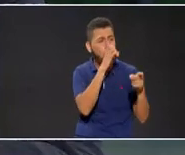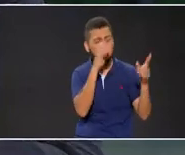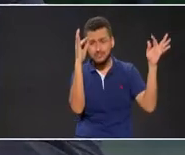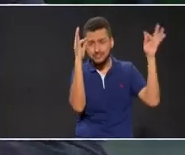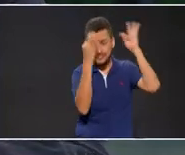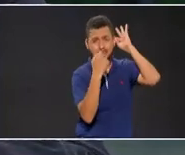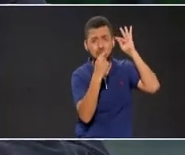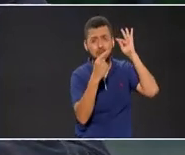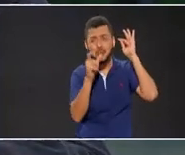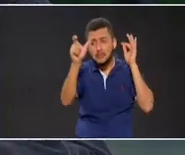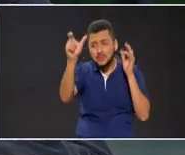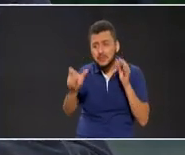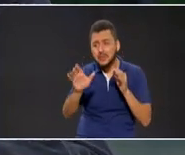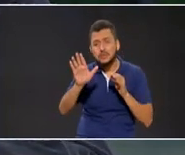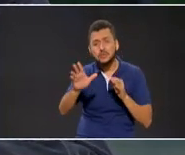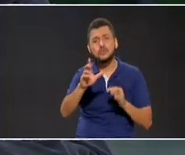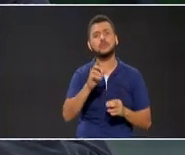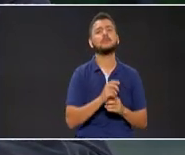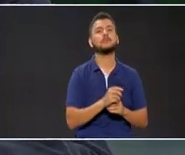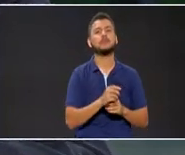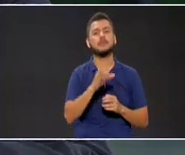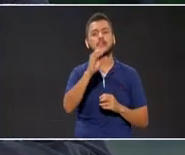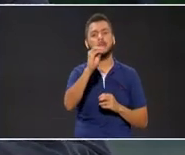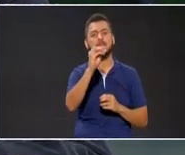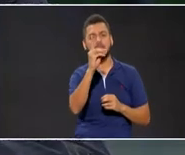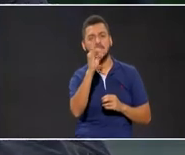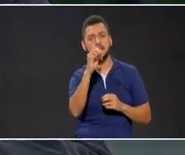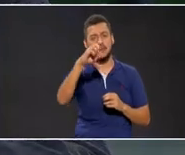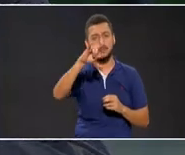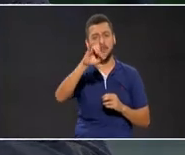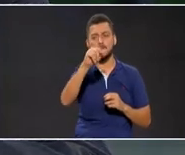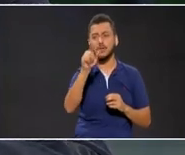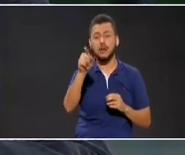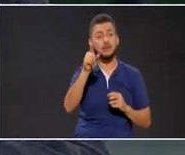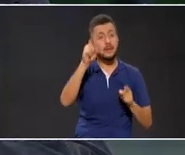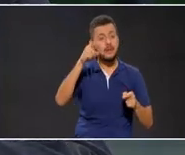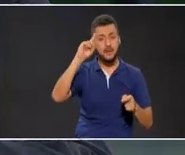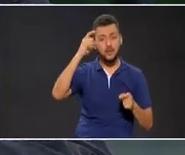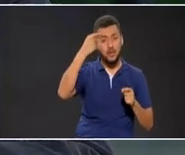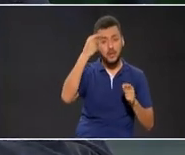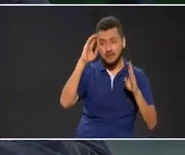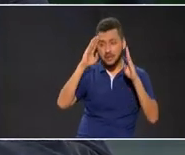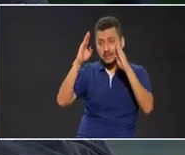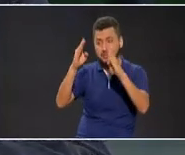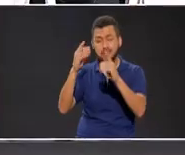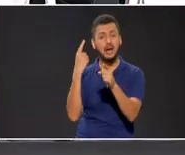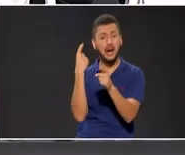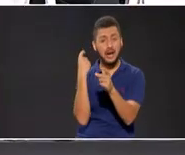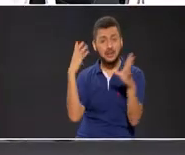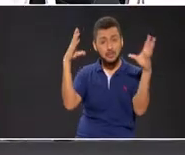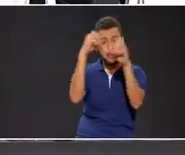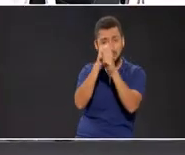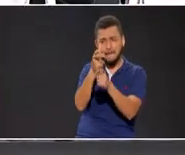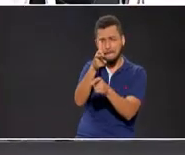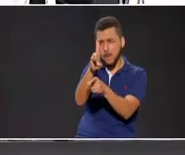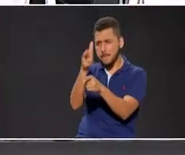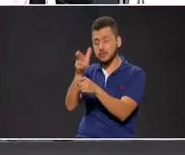mi compañero candidato víctor correa en relación con el amparo que celebrará el diputado que ha sido víctima de este